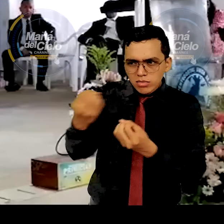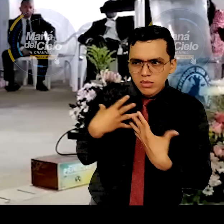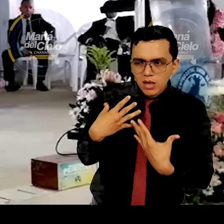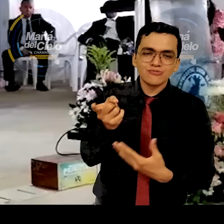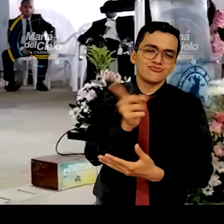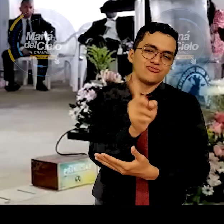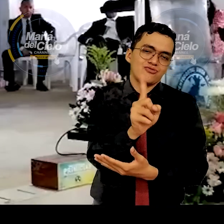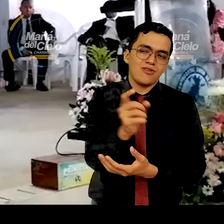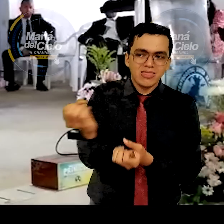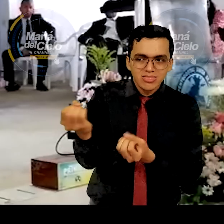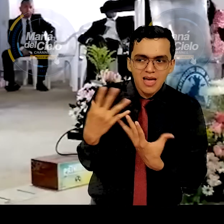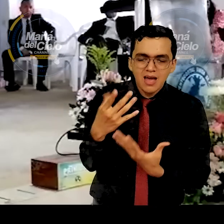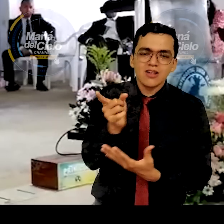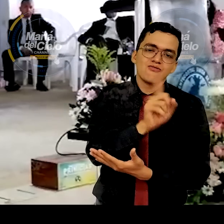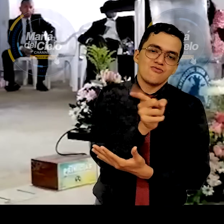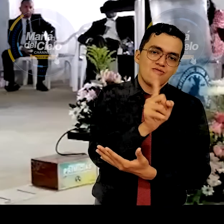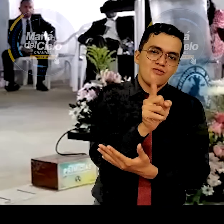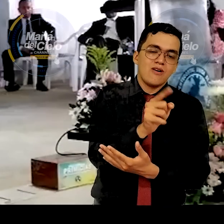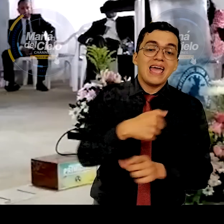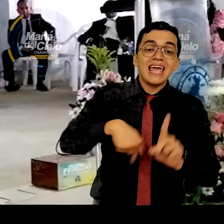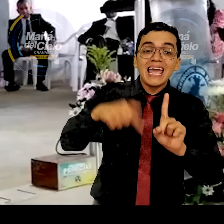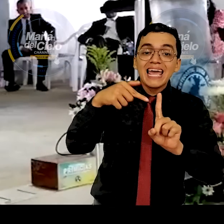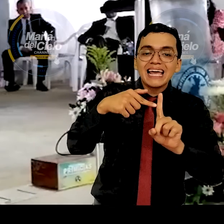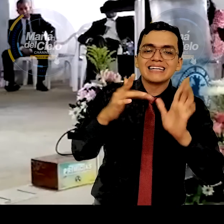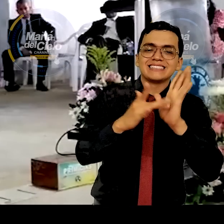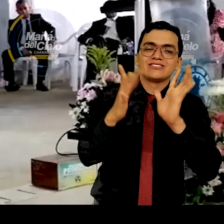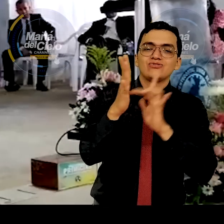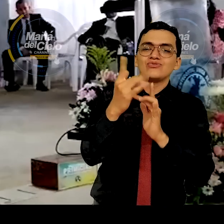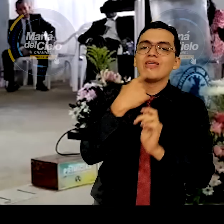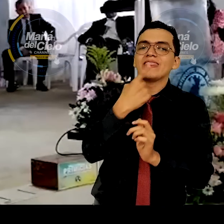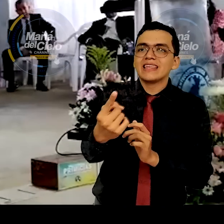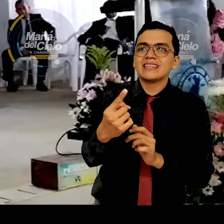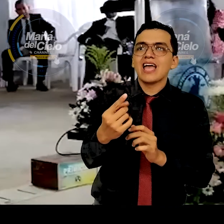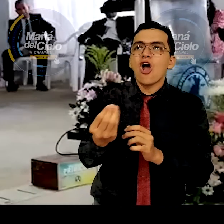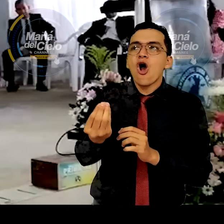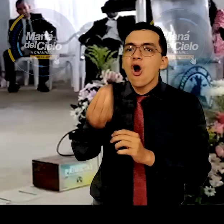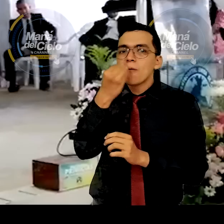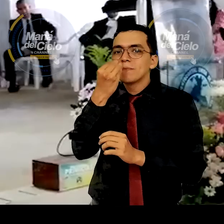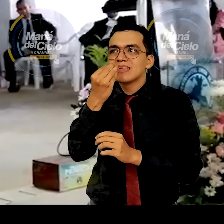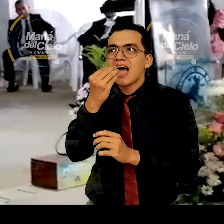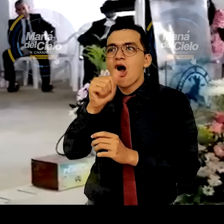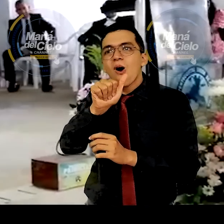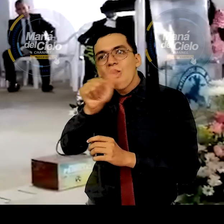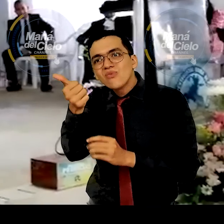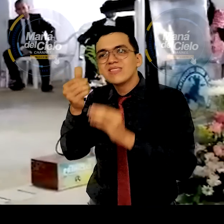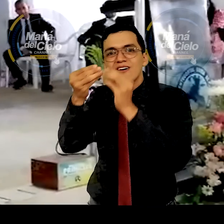Así que yo estaba mirando en una dirección y él estaba mirando en otra dirección.